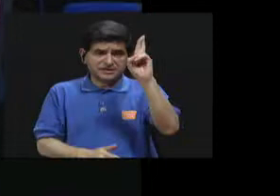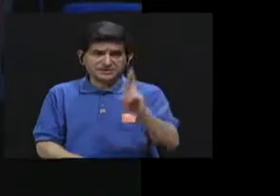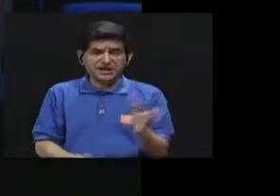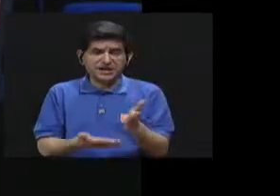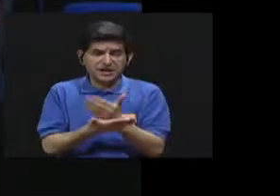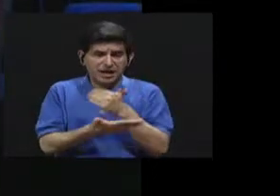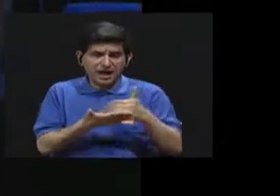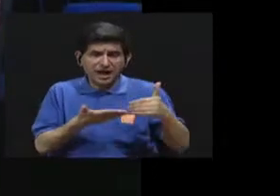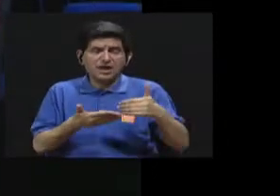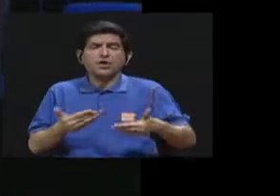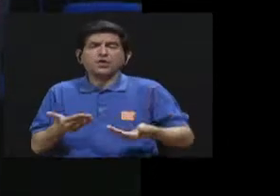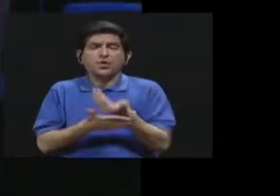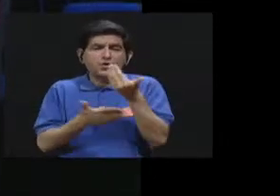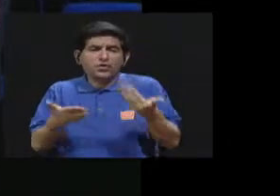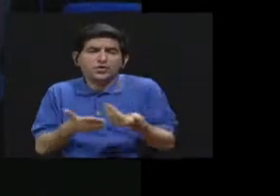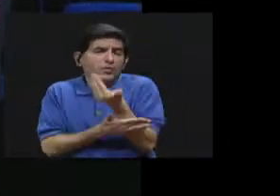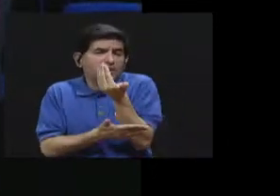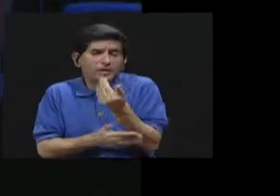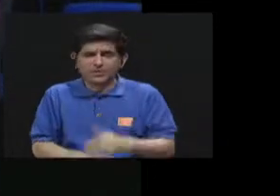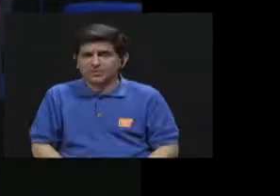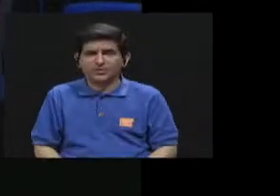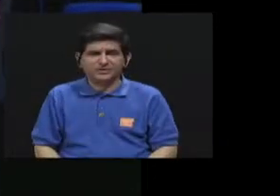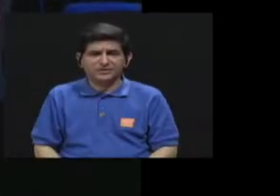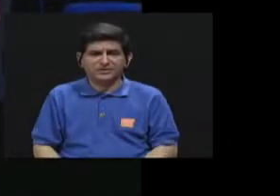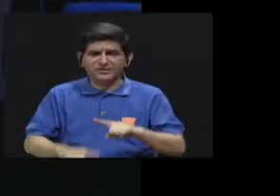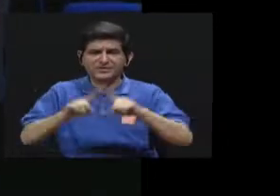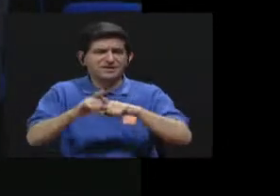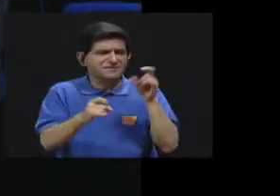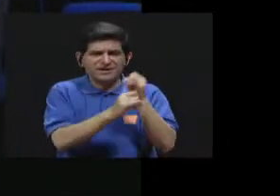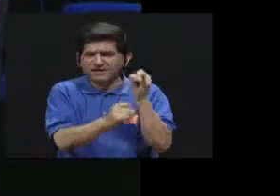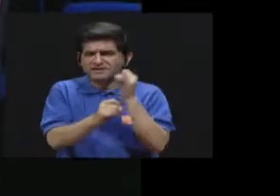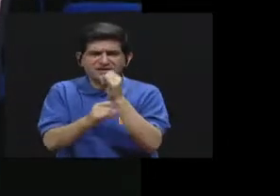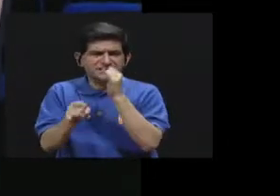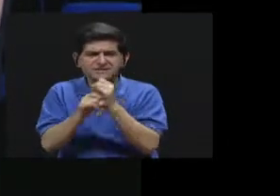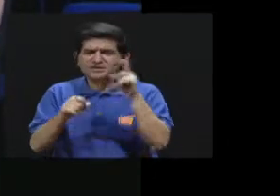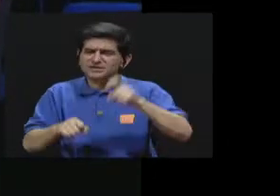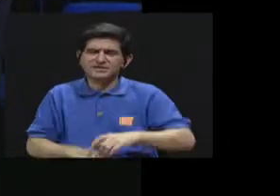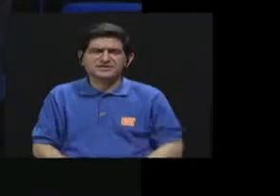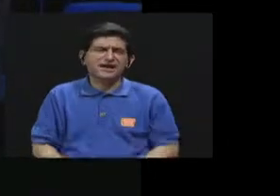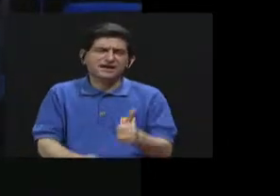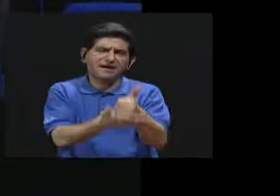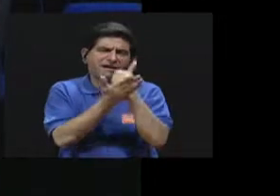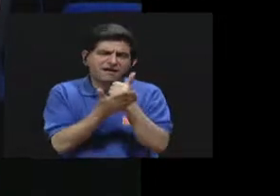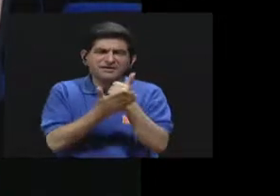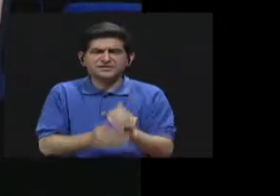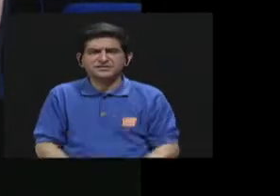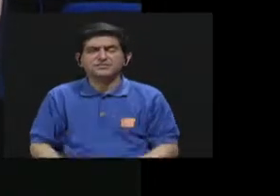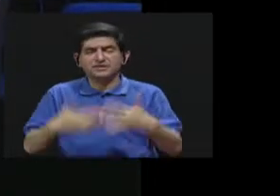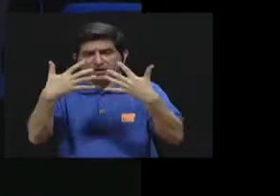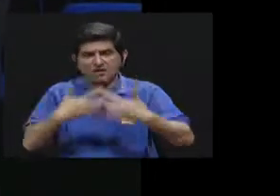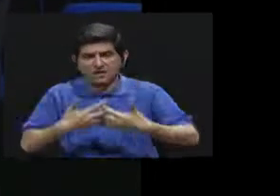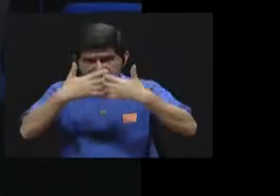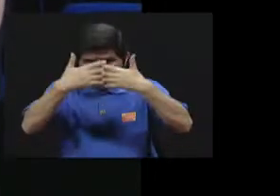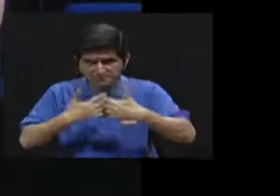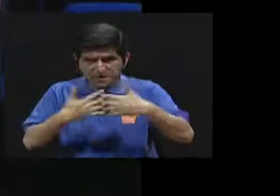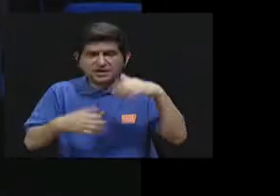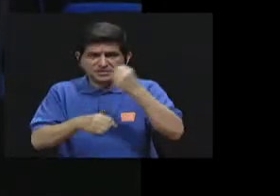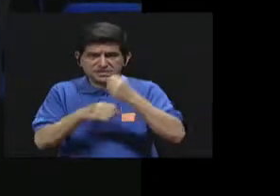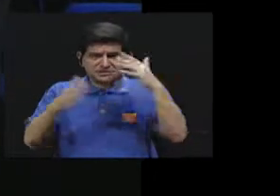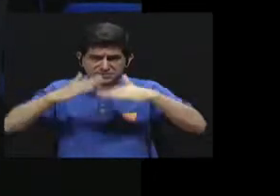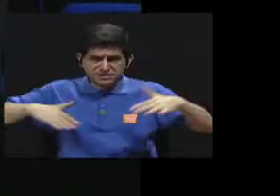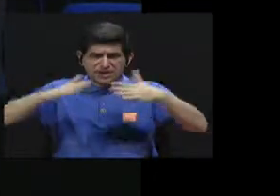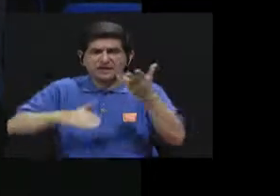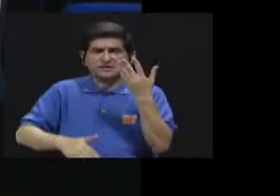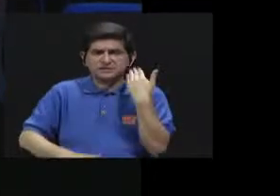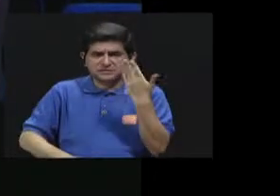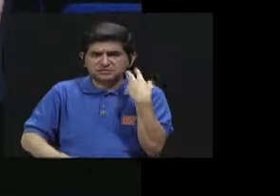un festival. Es muy intenso, principalmente creo que en Costa Rica, porque como es algo nuevo, entonces todavía las